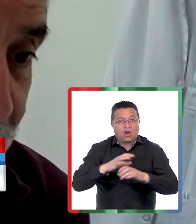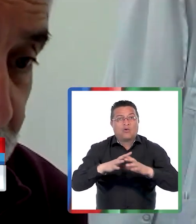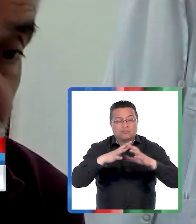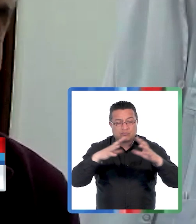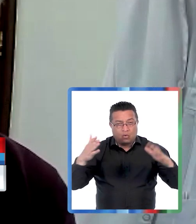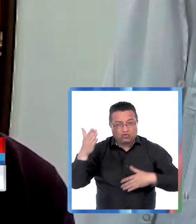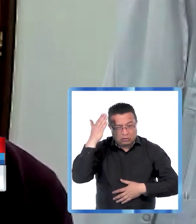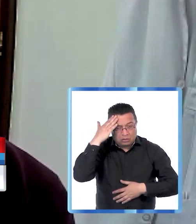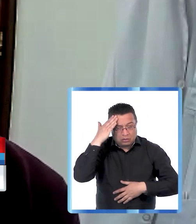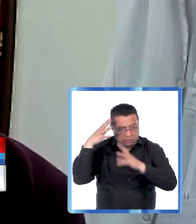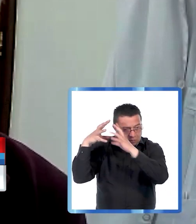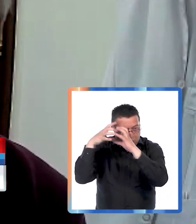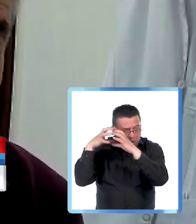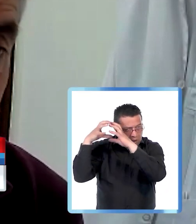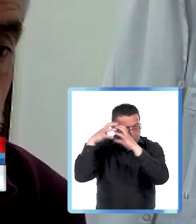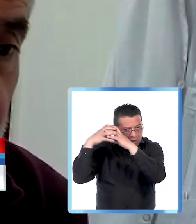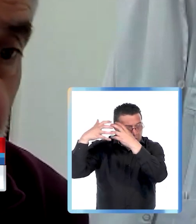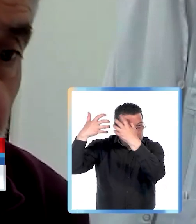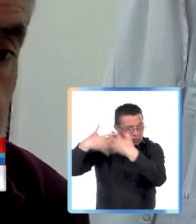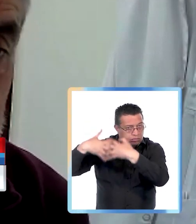trabajan bastante con sus